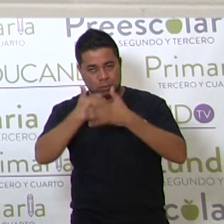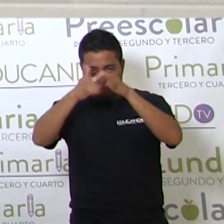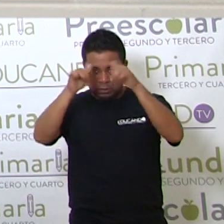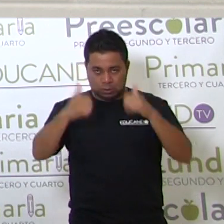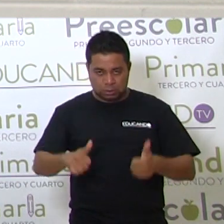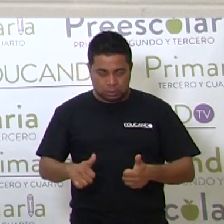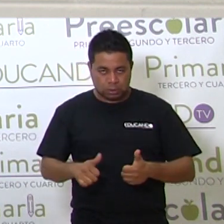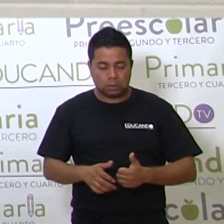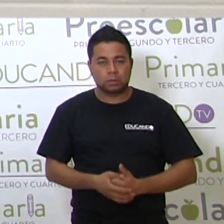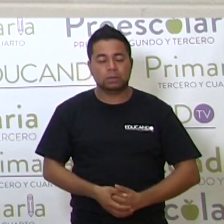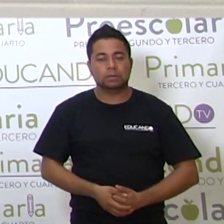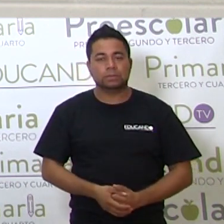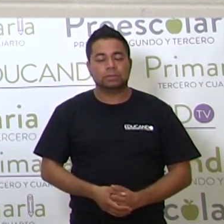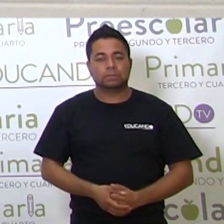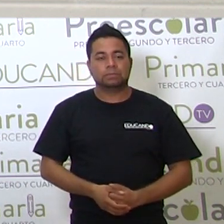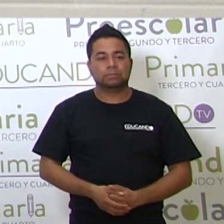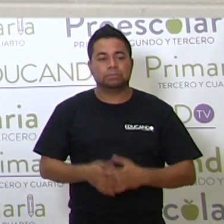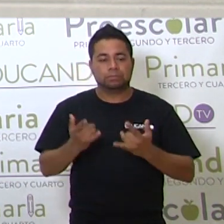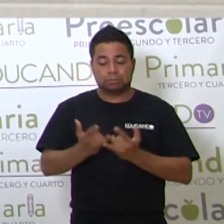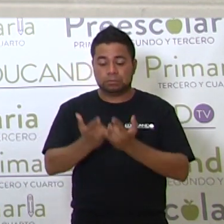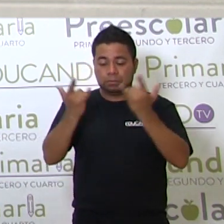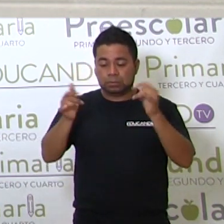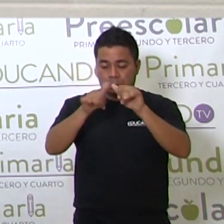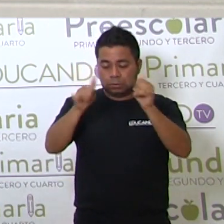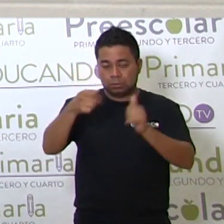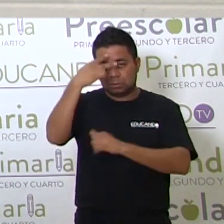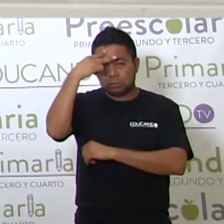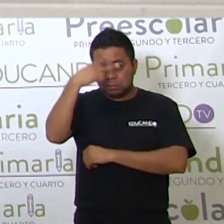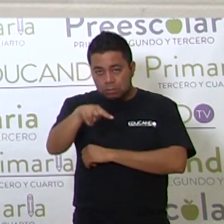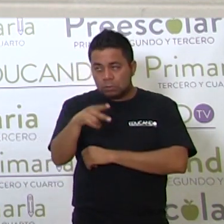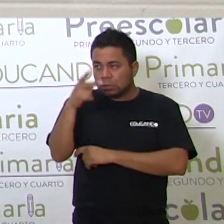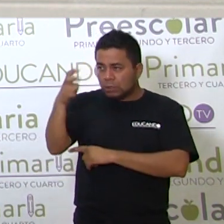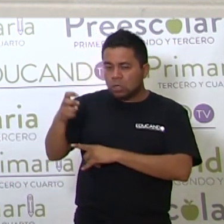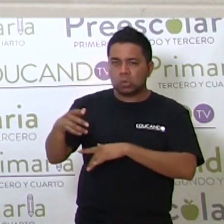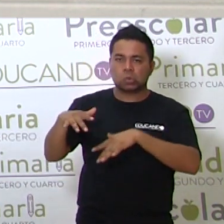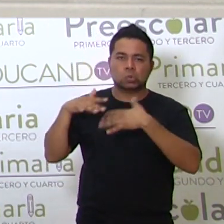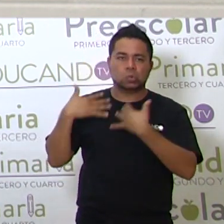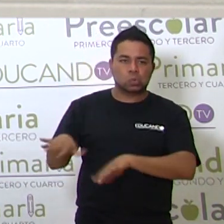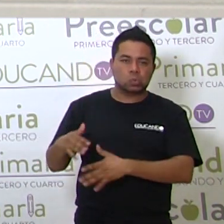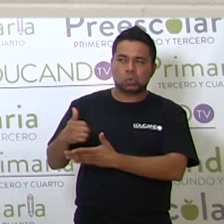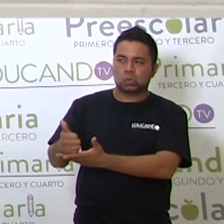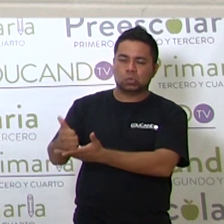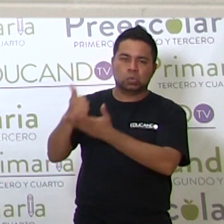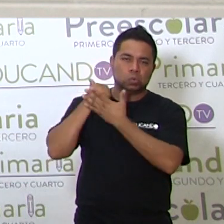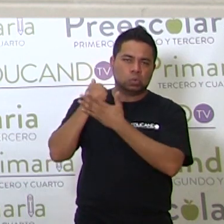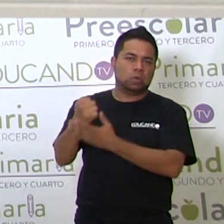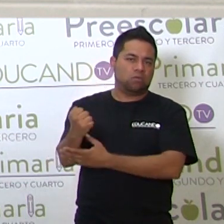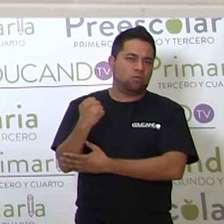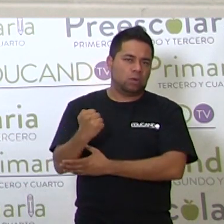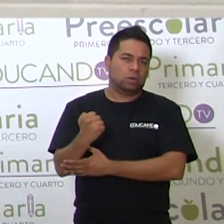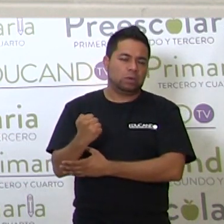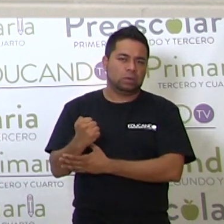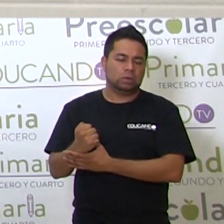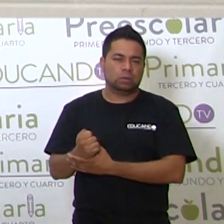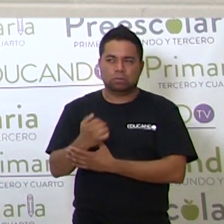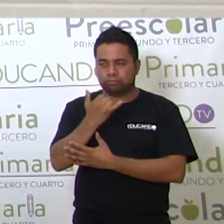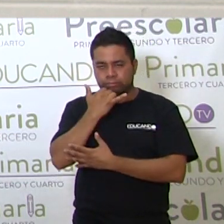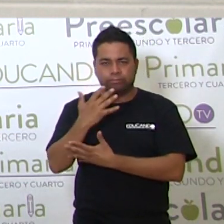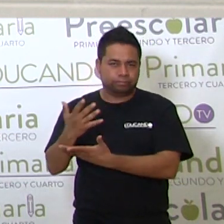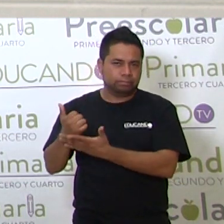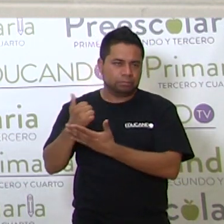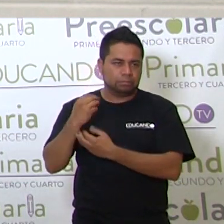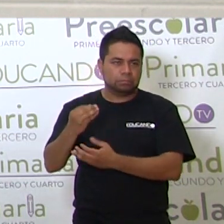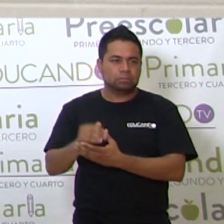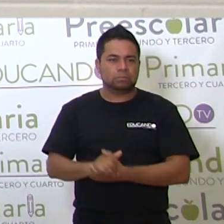artísticas, historia del arte en México. Esta me va a servir mucho, perdón,